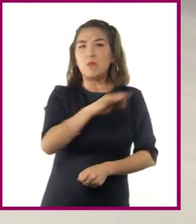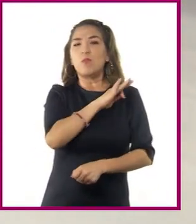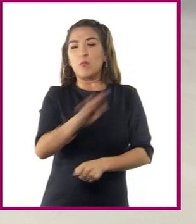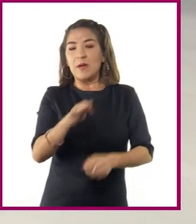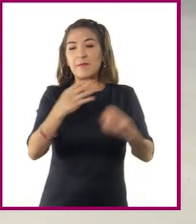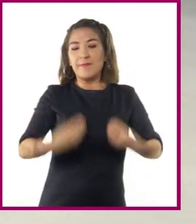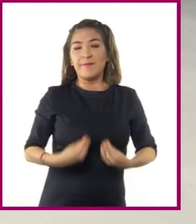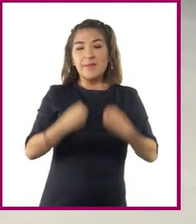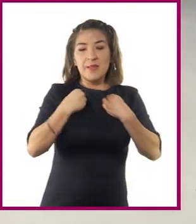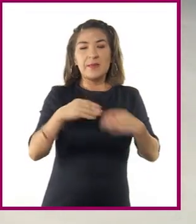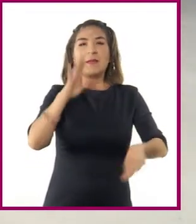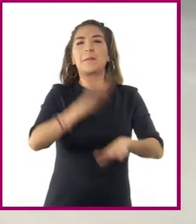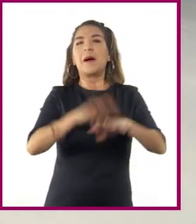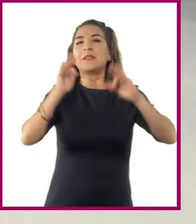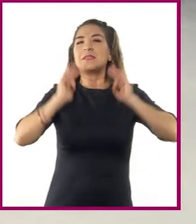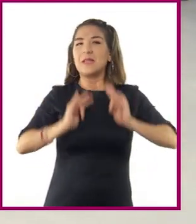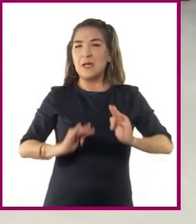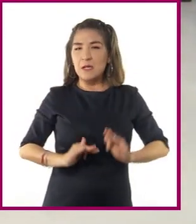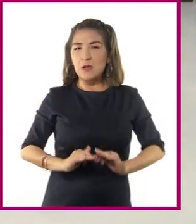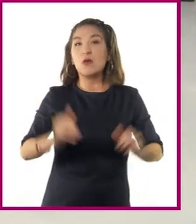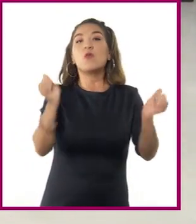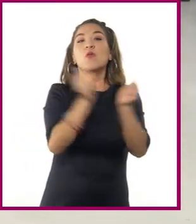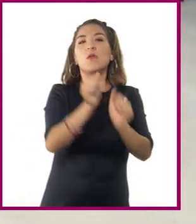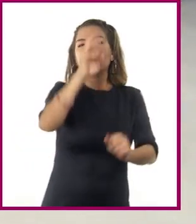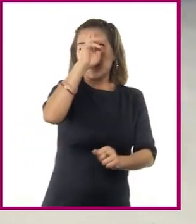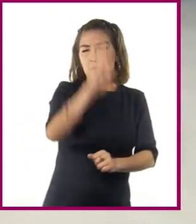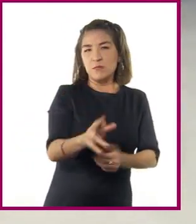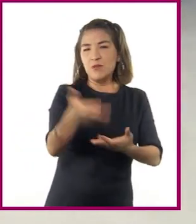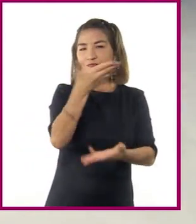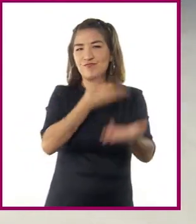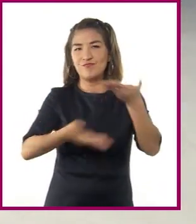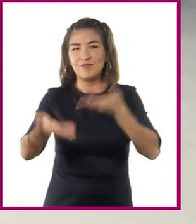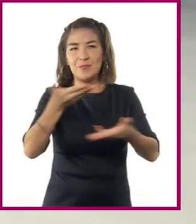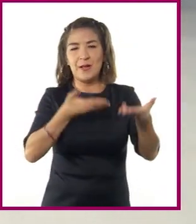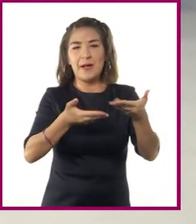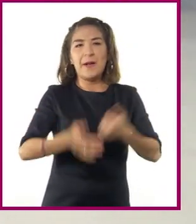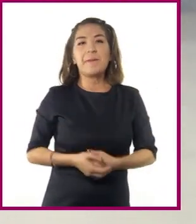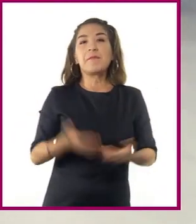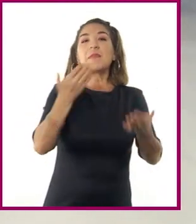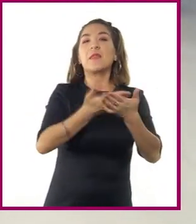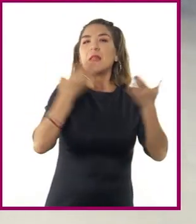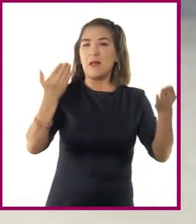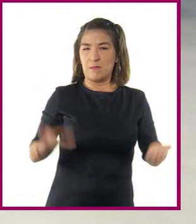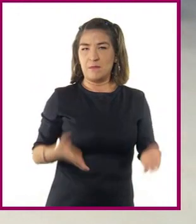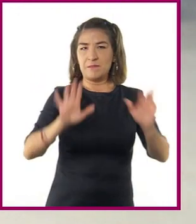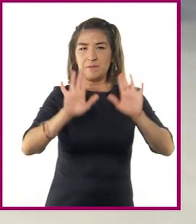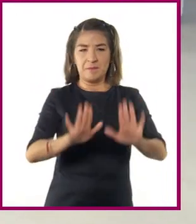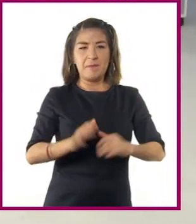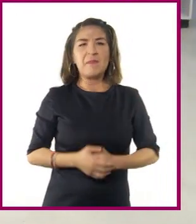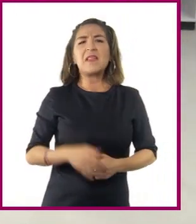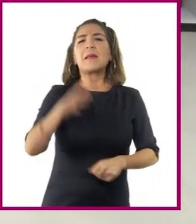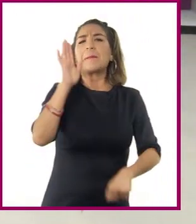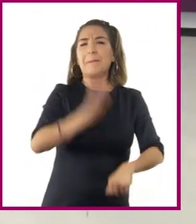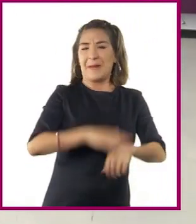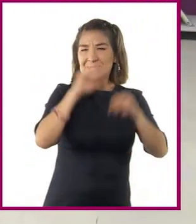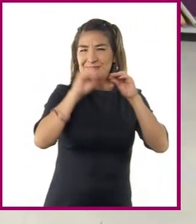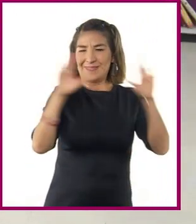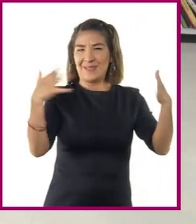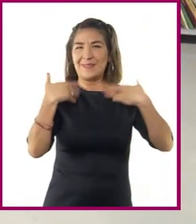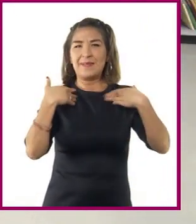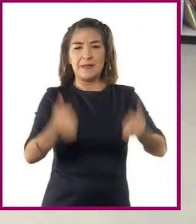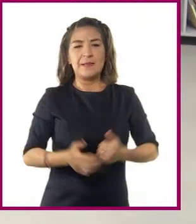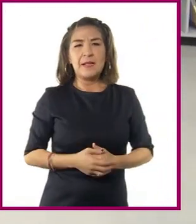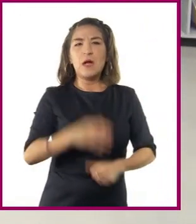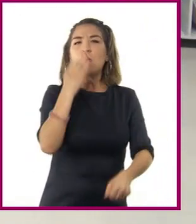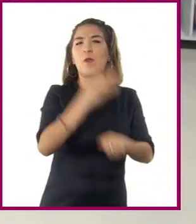tener una vida tranquila y con respeto en comunidad. Ahora sí, para que todo quede más claro, en